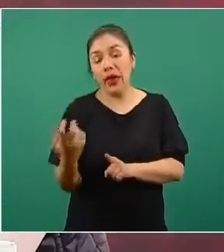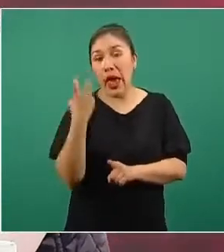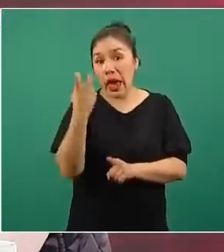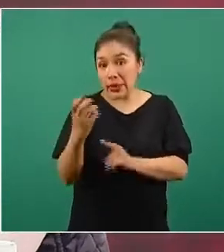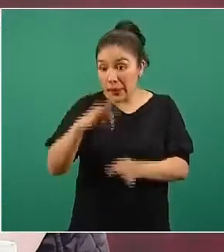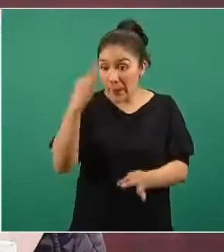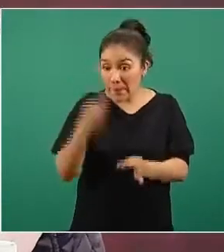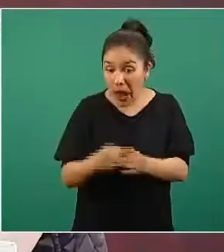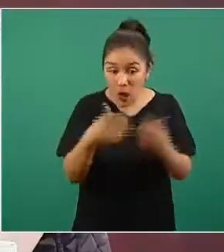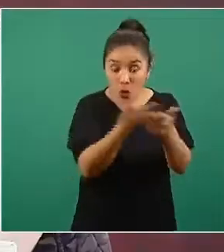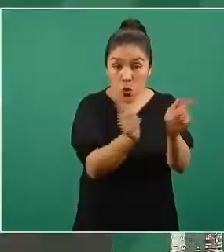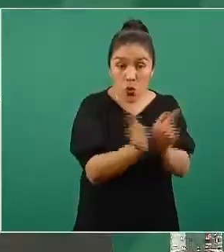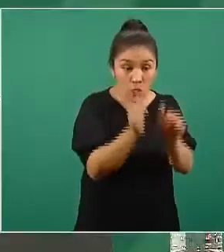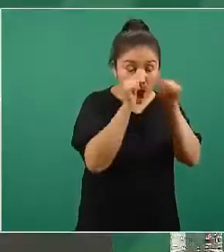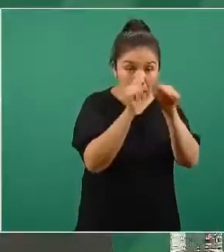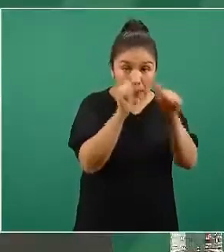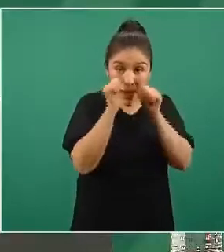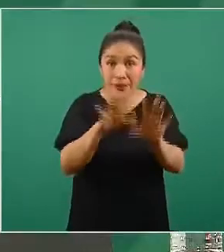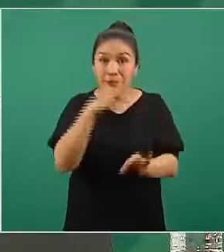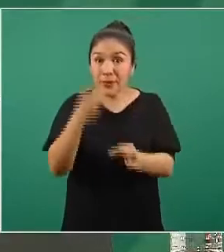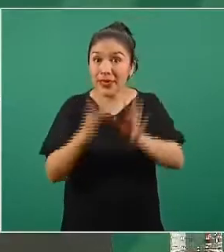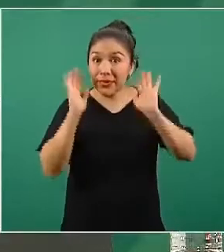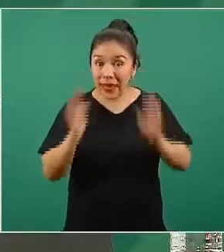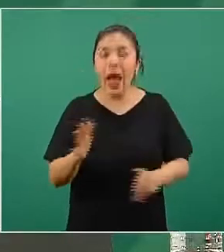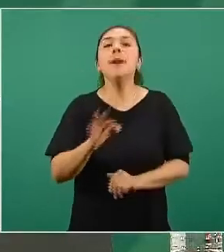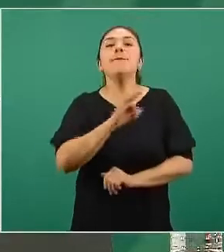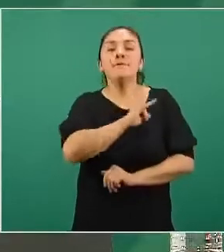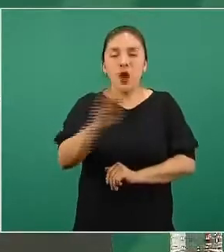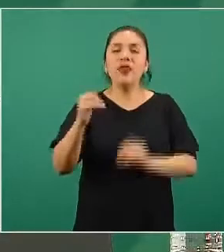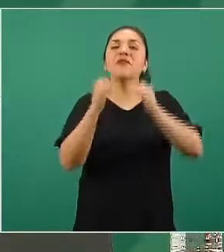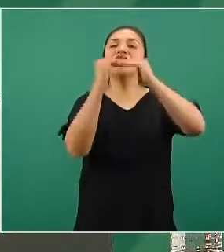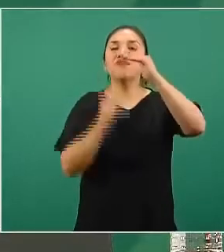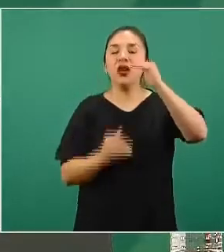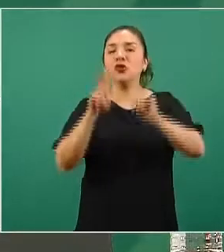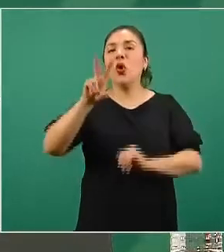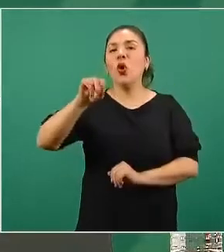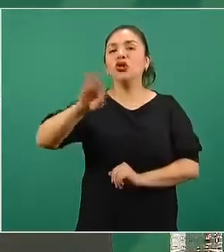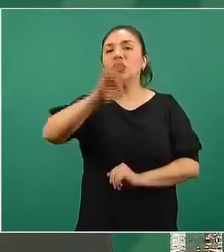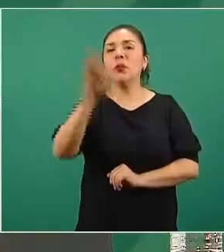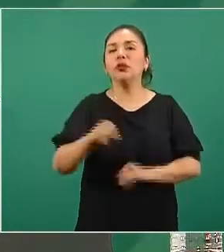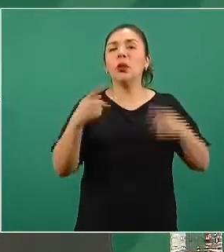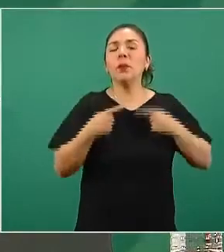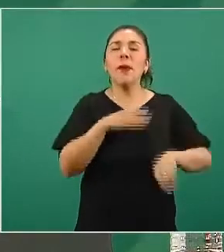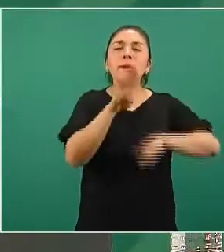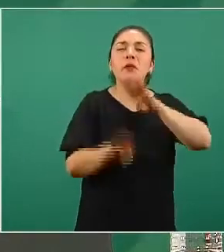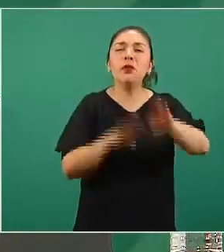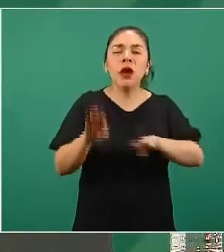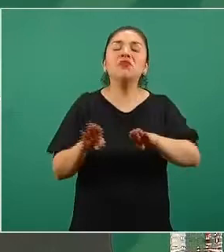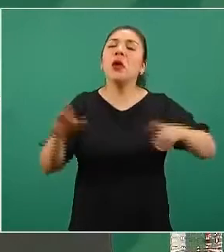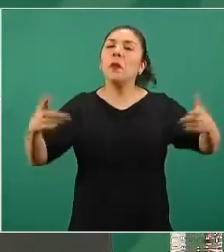con esos grupos vamos a poder reducir el 80% de las defunciones